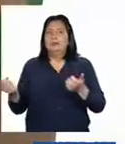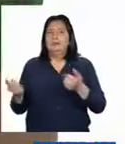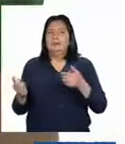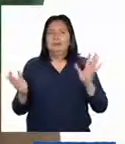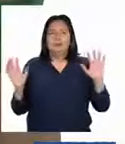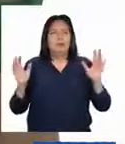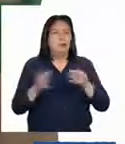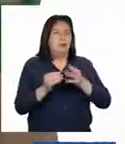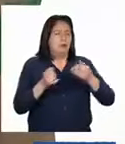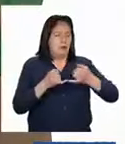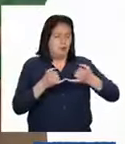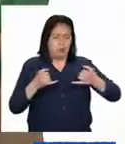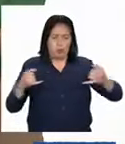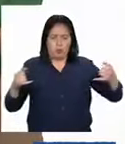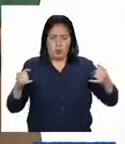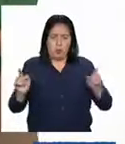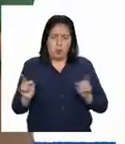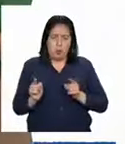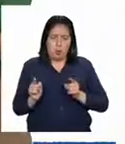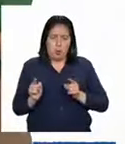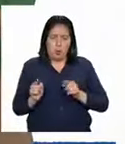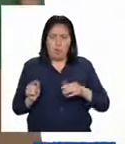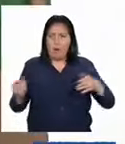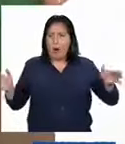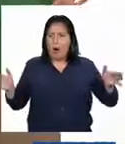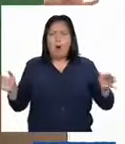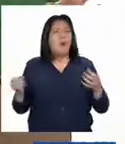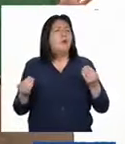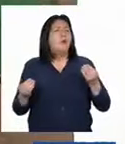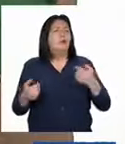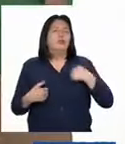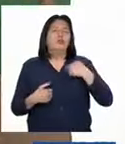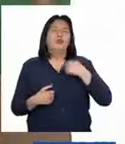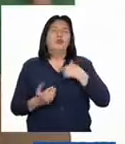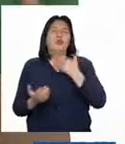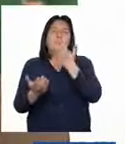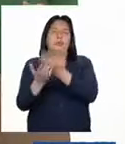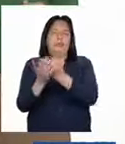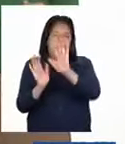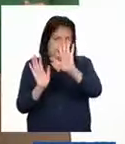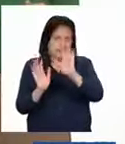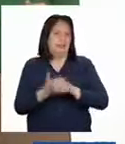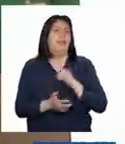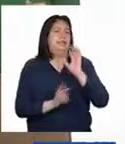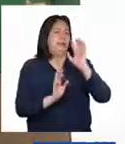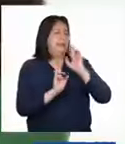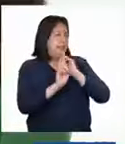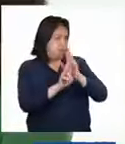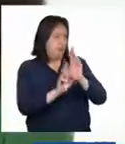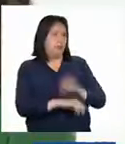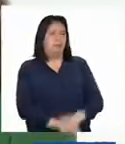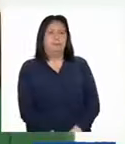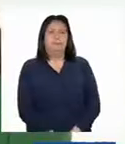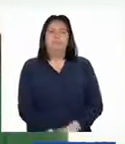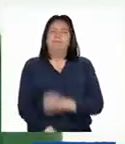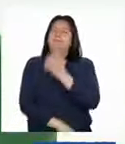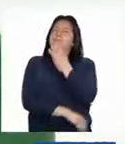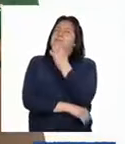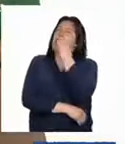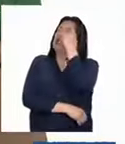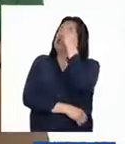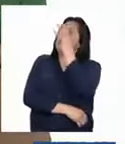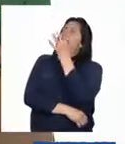¿Estiraremos mucho el hilo o lo dejaremos suelto? Yo plantearé la siguiente hipótesis.